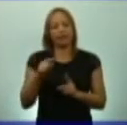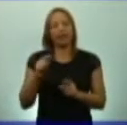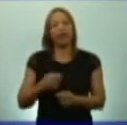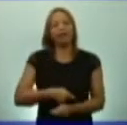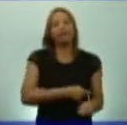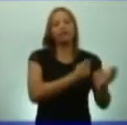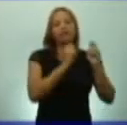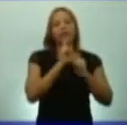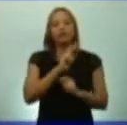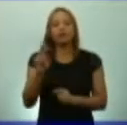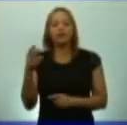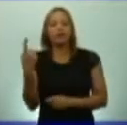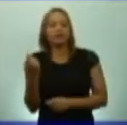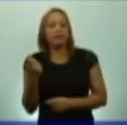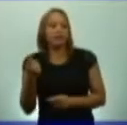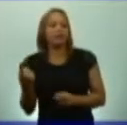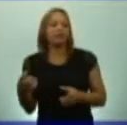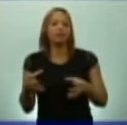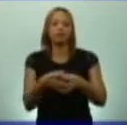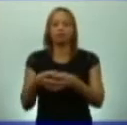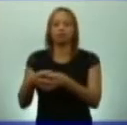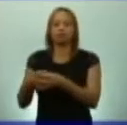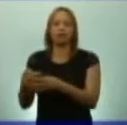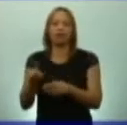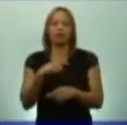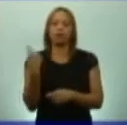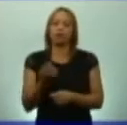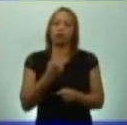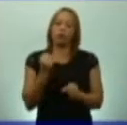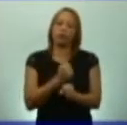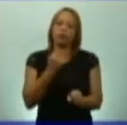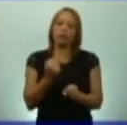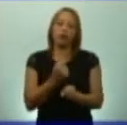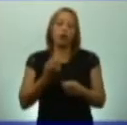necesario reorganizar a los obreros. Por eso en